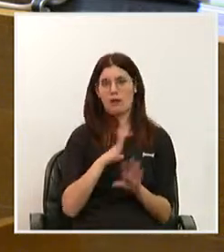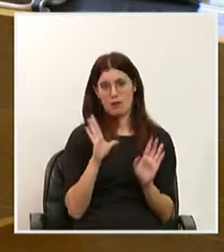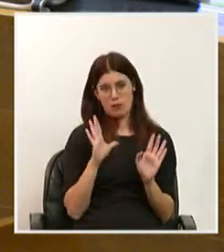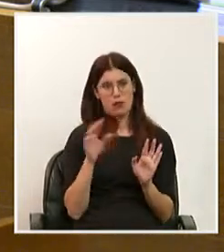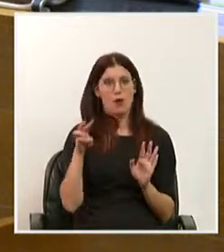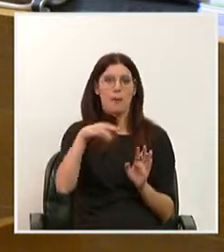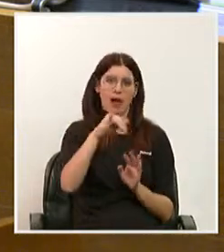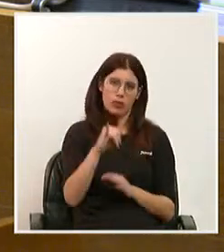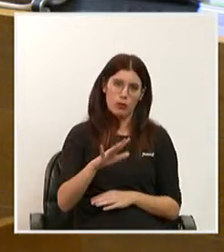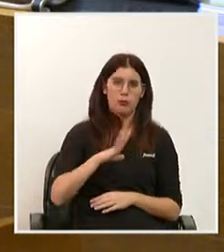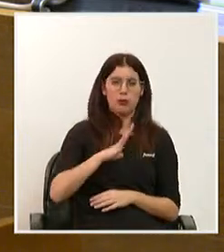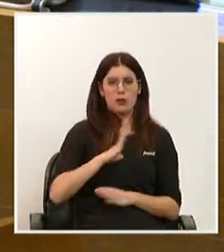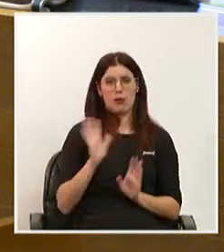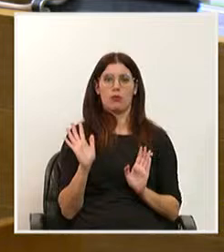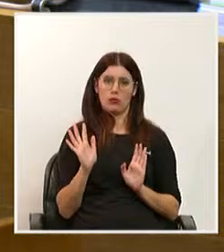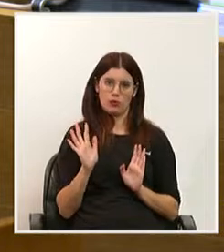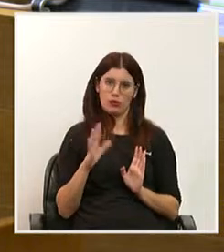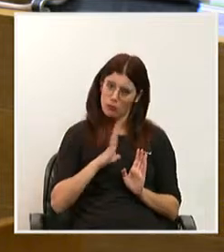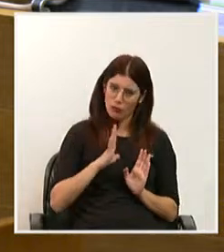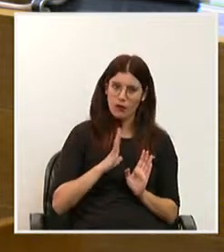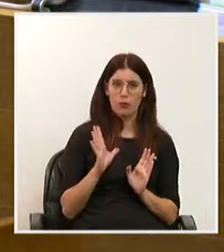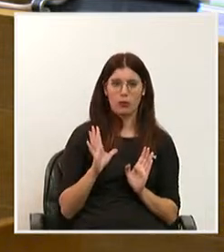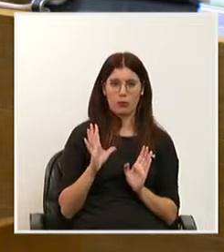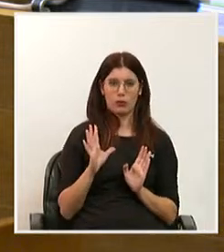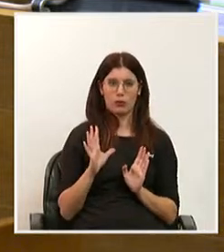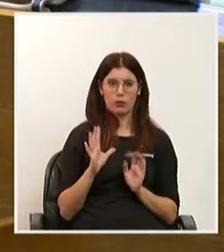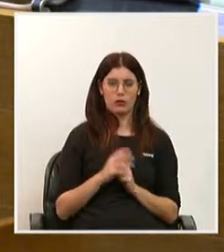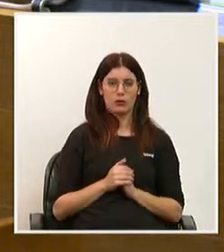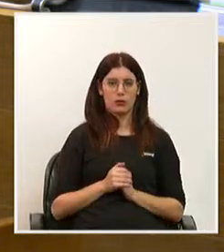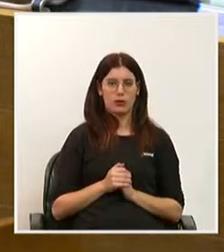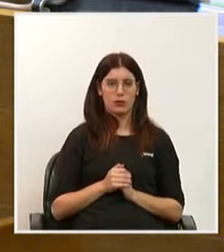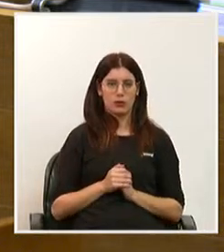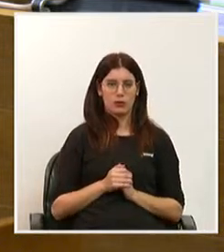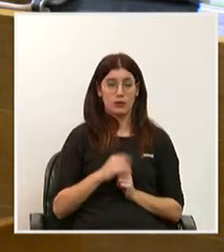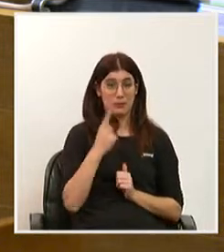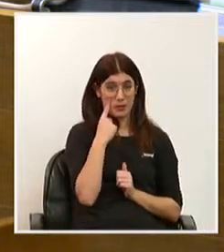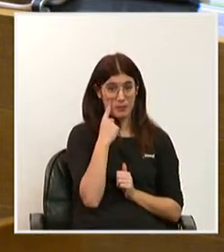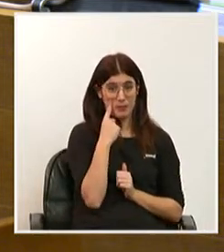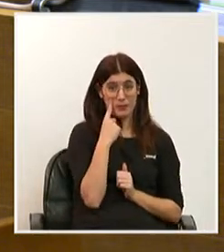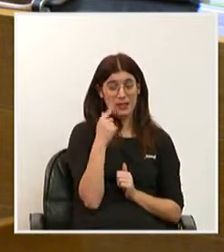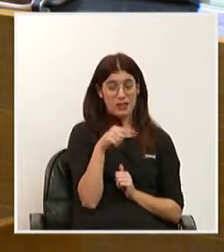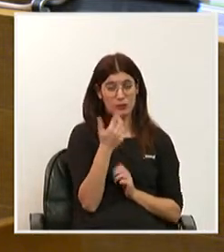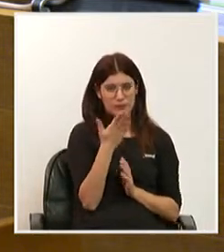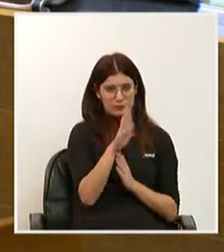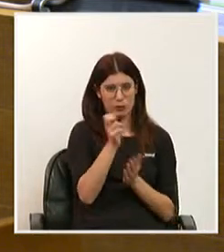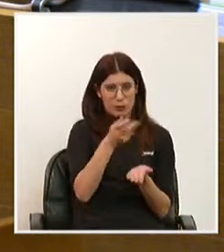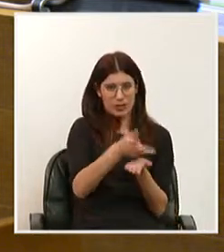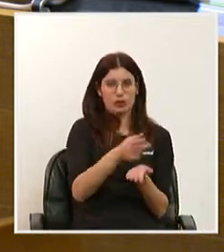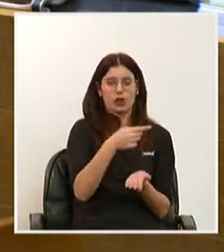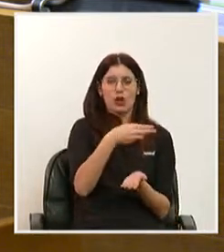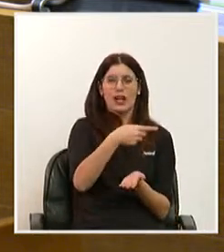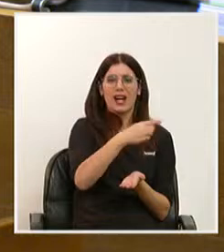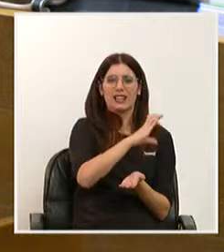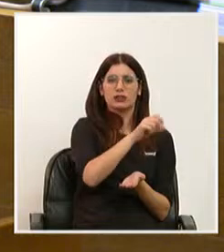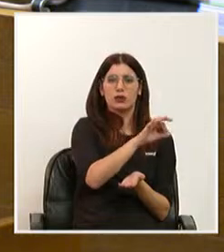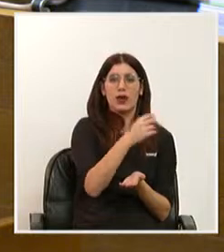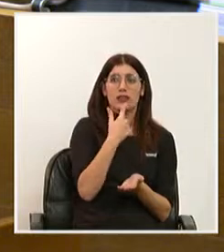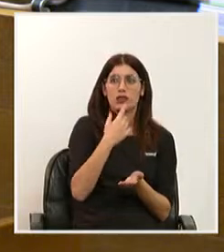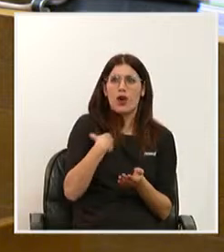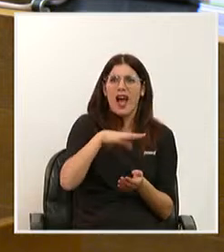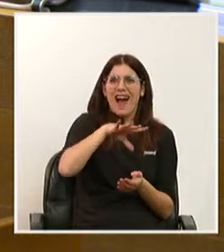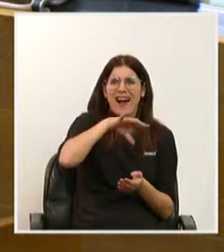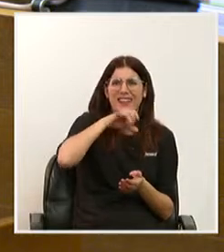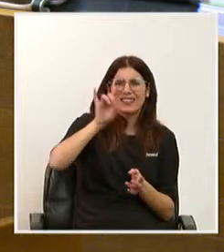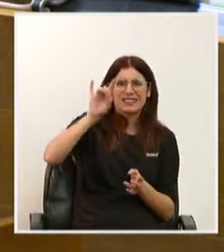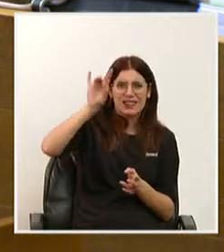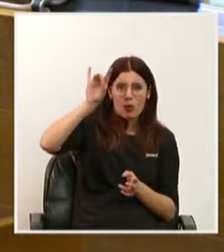mazón per amor de per favor miren es prop un trae saben la señora gascó que A quién se le ocurre que